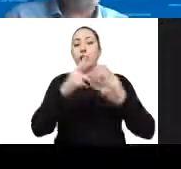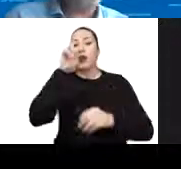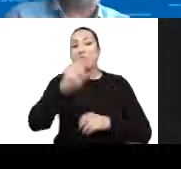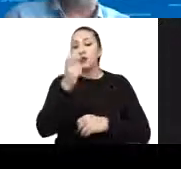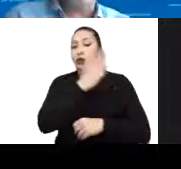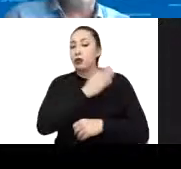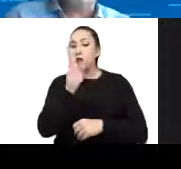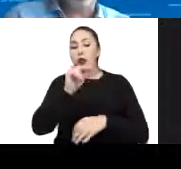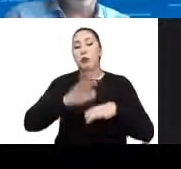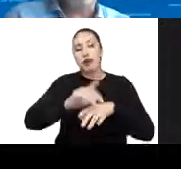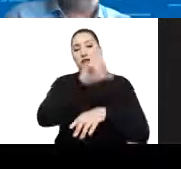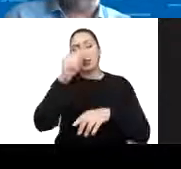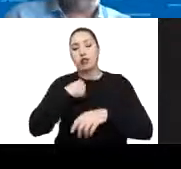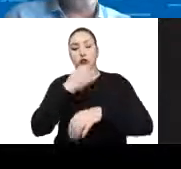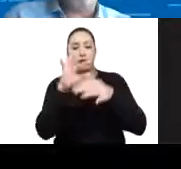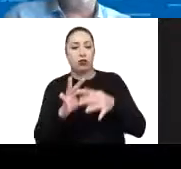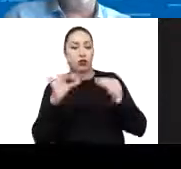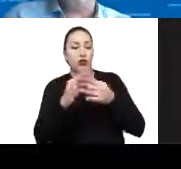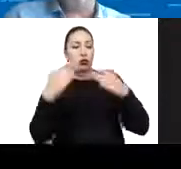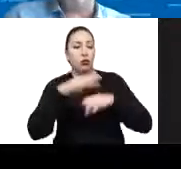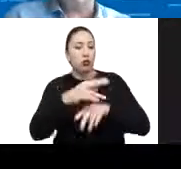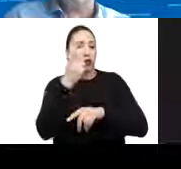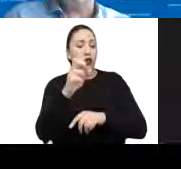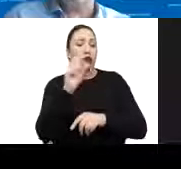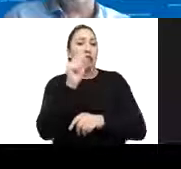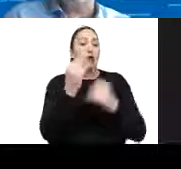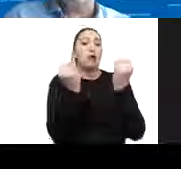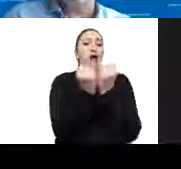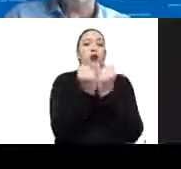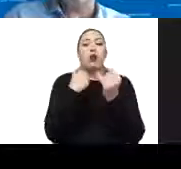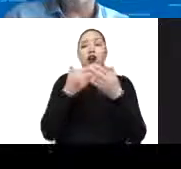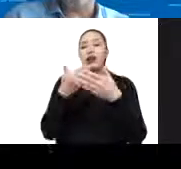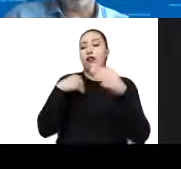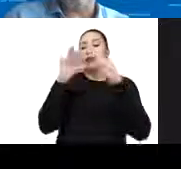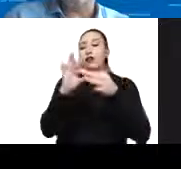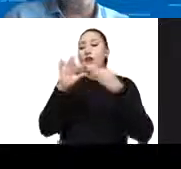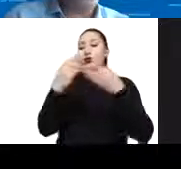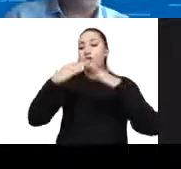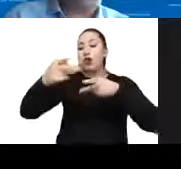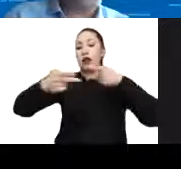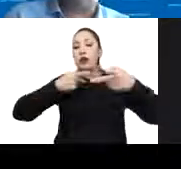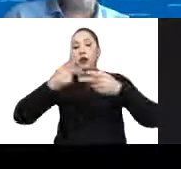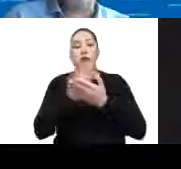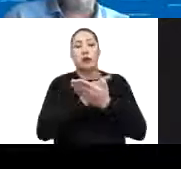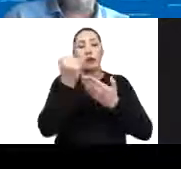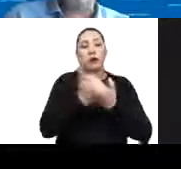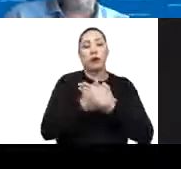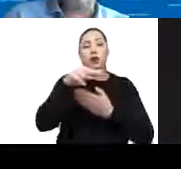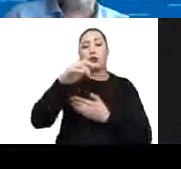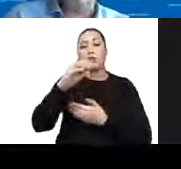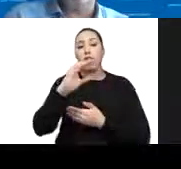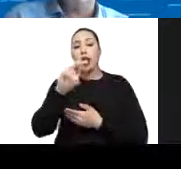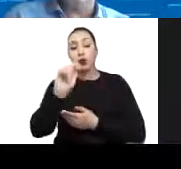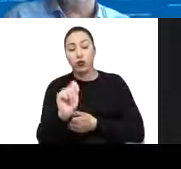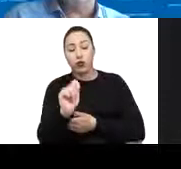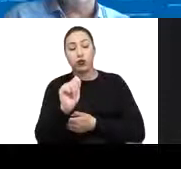eso. Y hay una falta de capacidad en lo que llamamos nosotros la preparación de proyectos bancables. Es decir, el diseño de